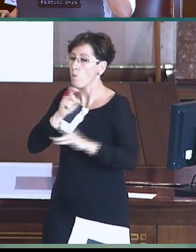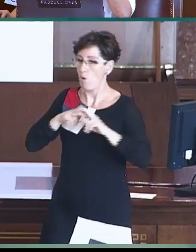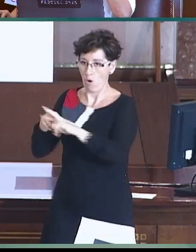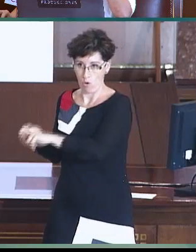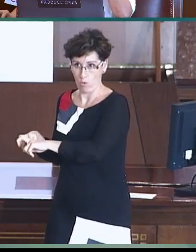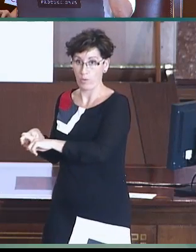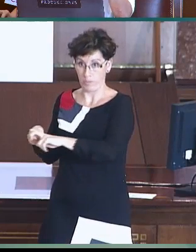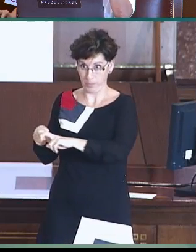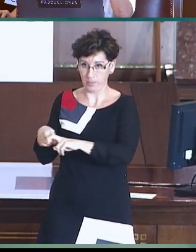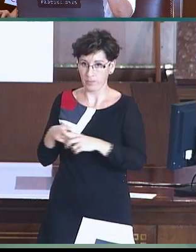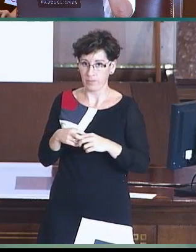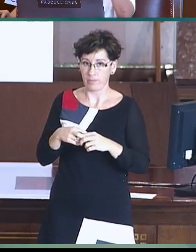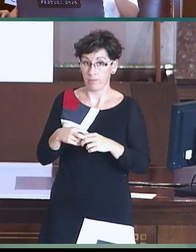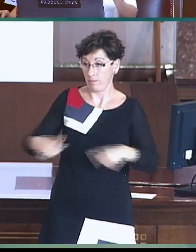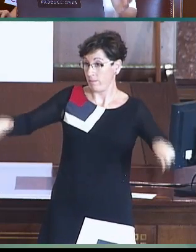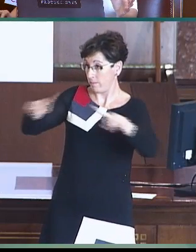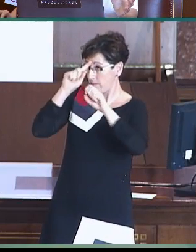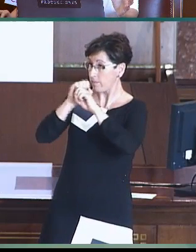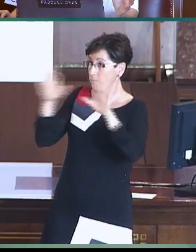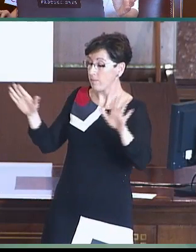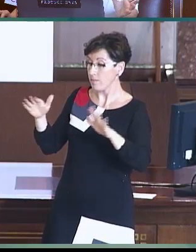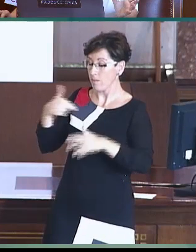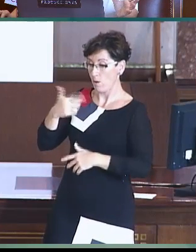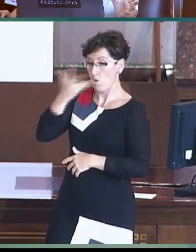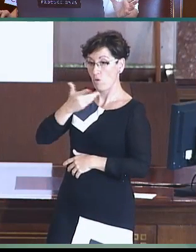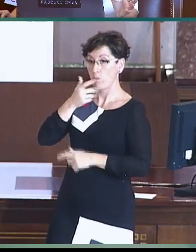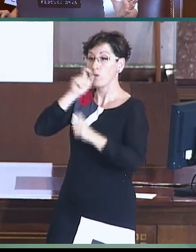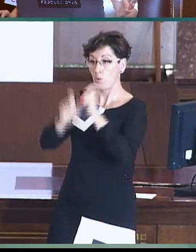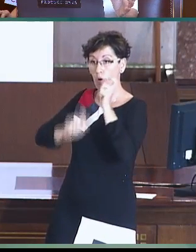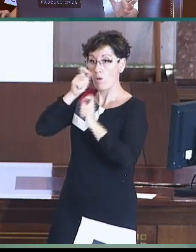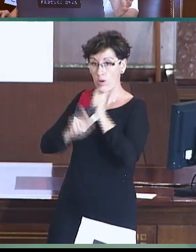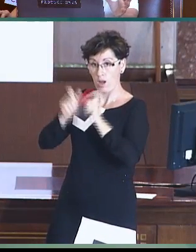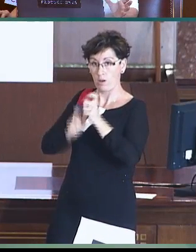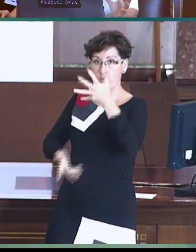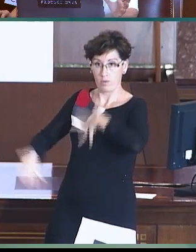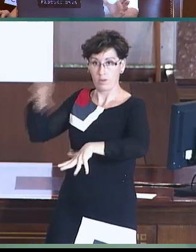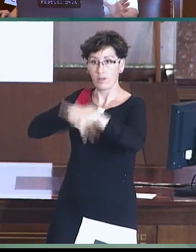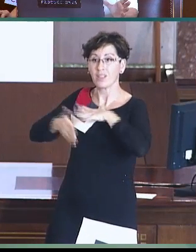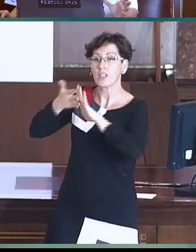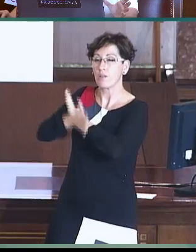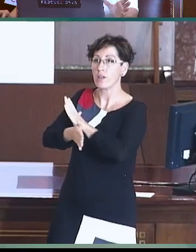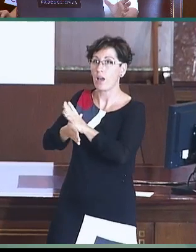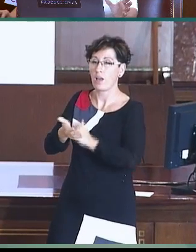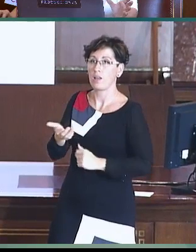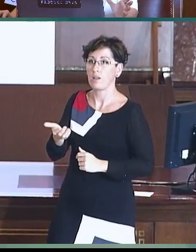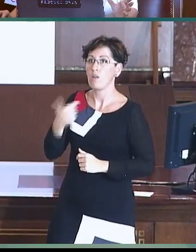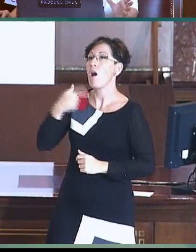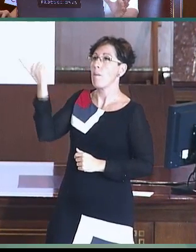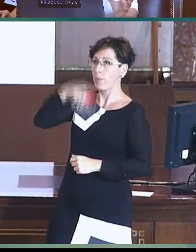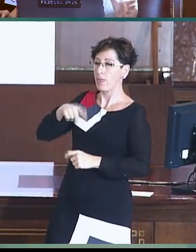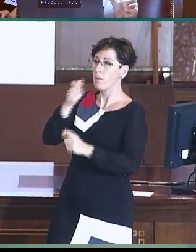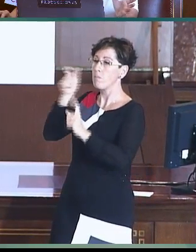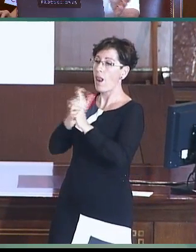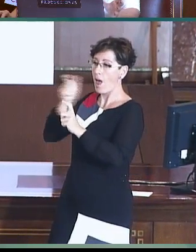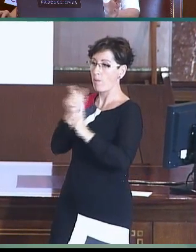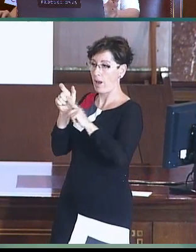el almacenamiento del vocabulario implica, por un lado, representaciones léxicas, es decir, la forma de las palabras, y por otro lado,